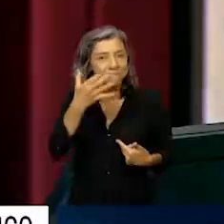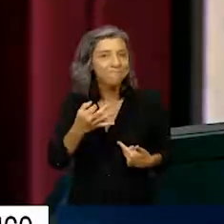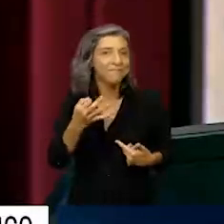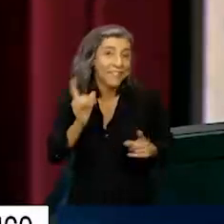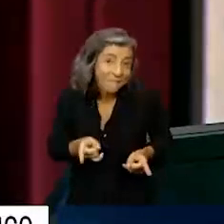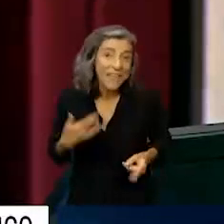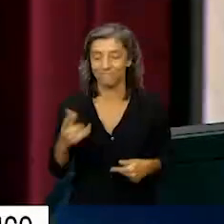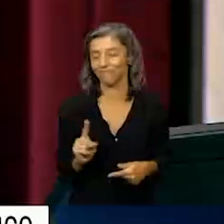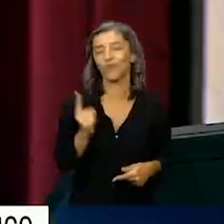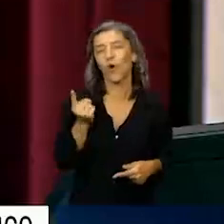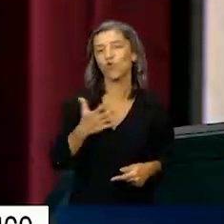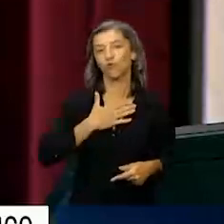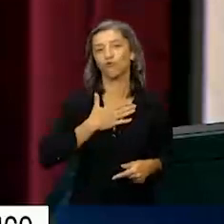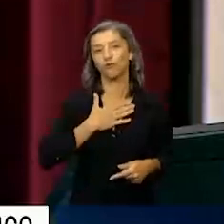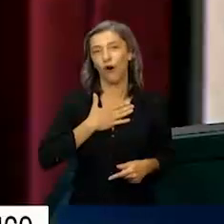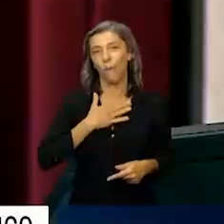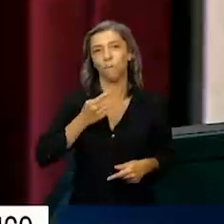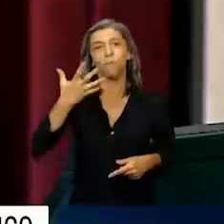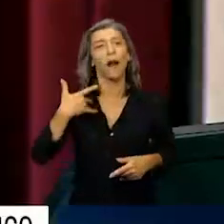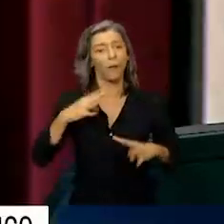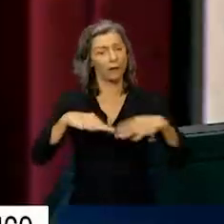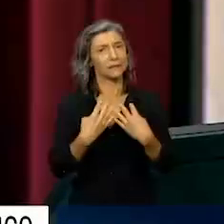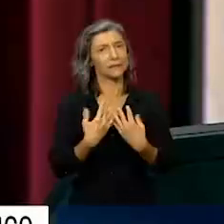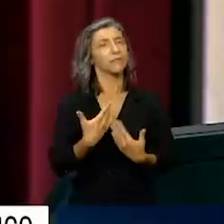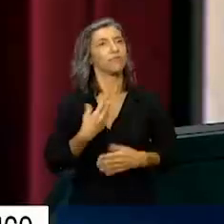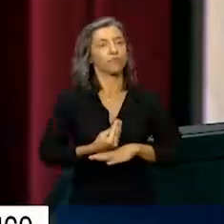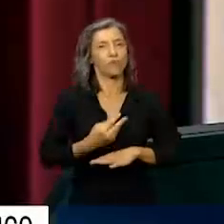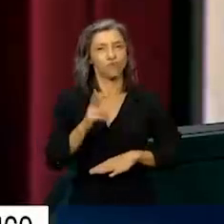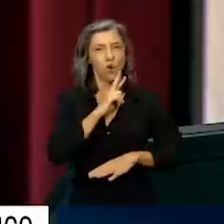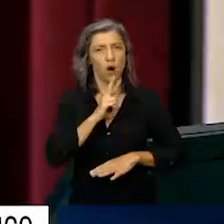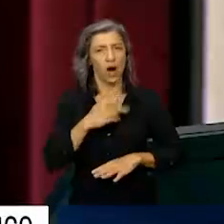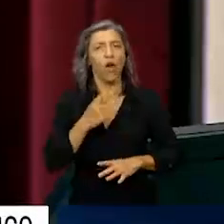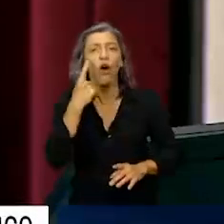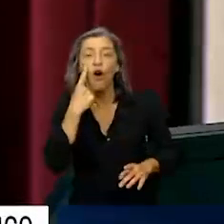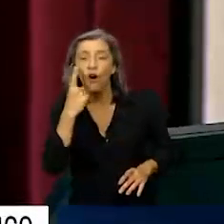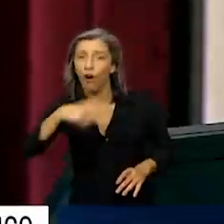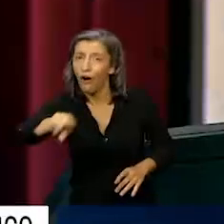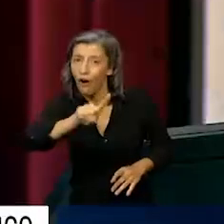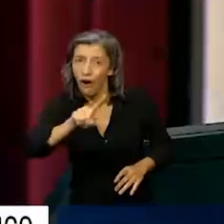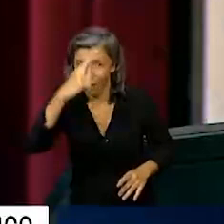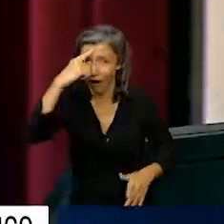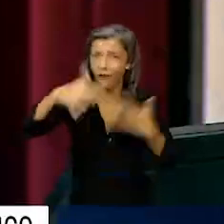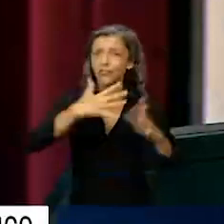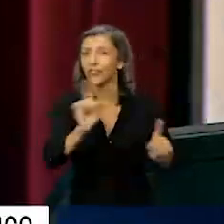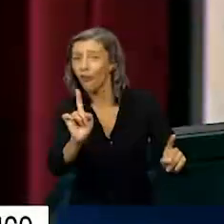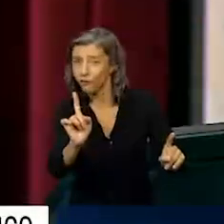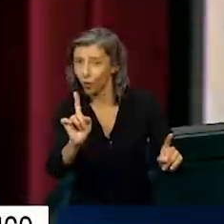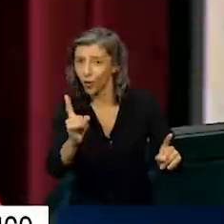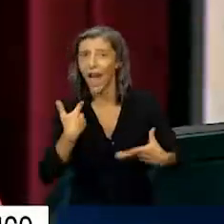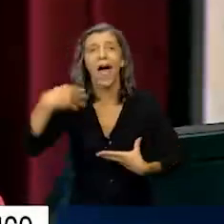mujer de la Cámara. No se confundan, no voy a gobernar por mis hormonas esta Cámara, sino